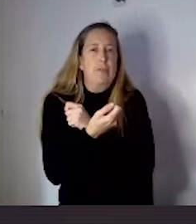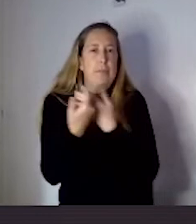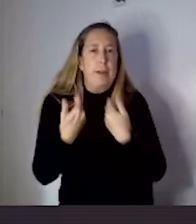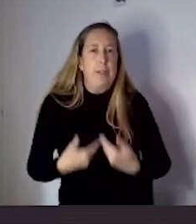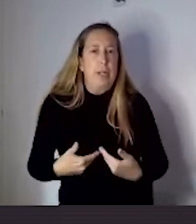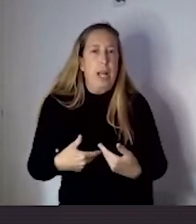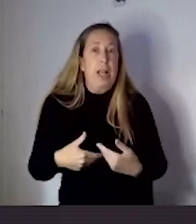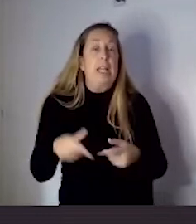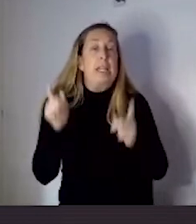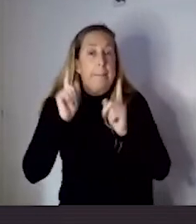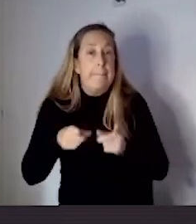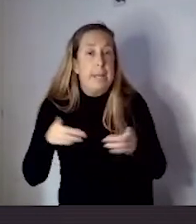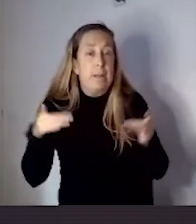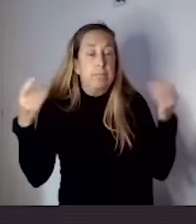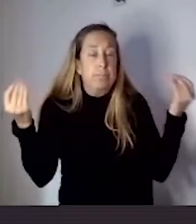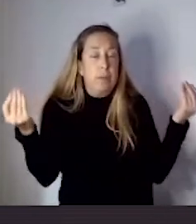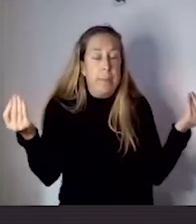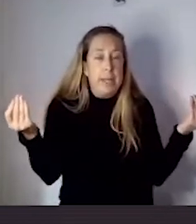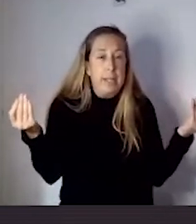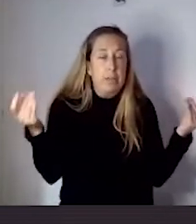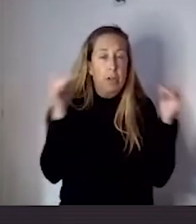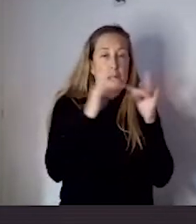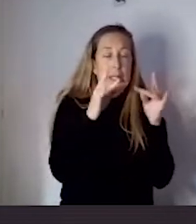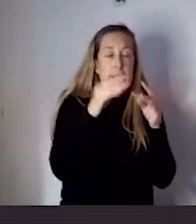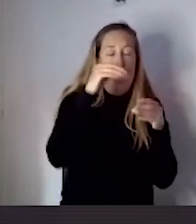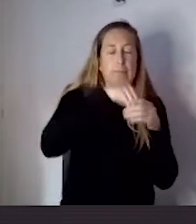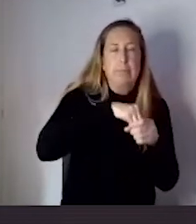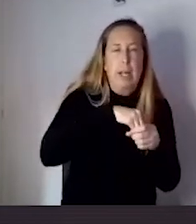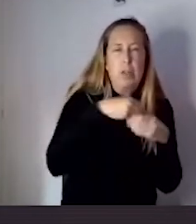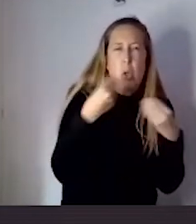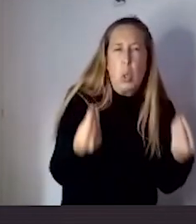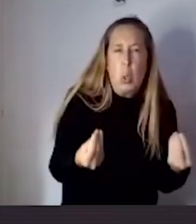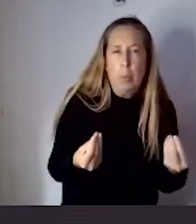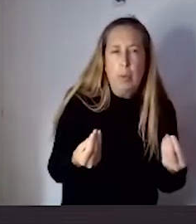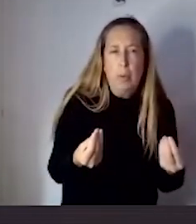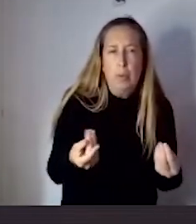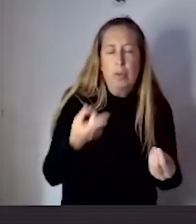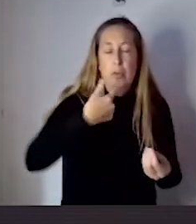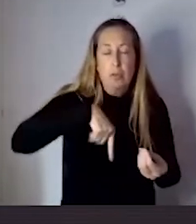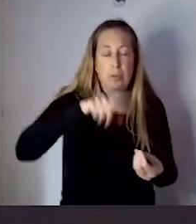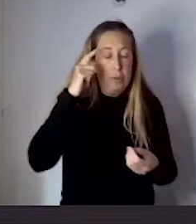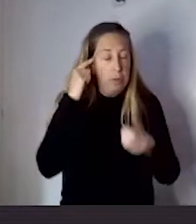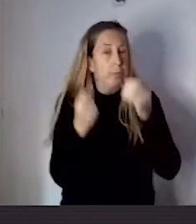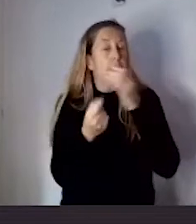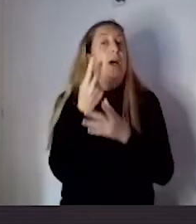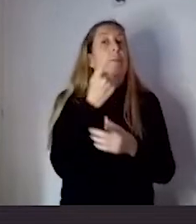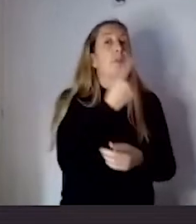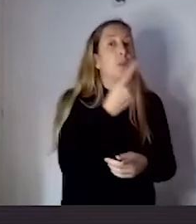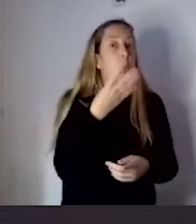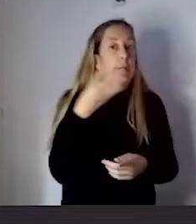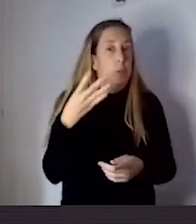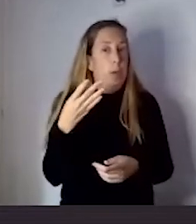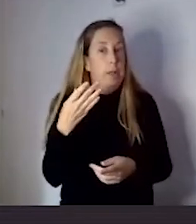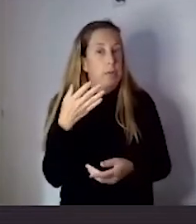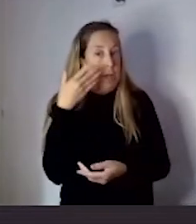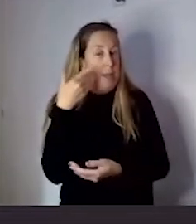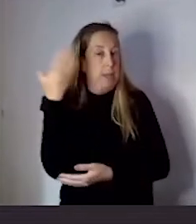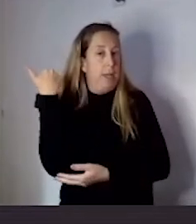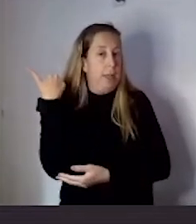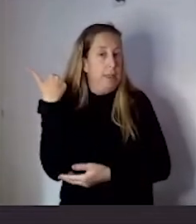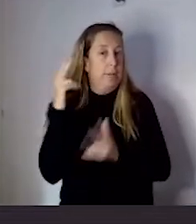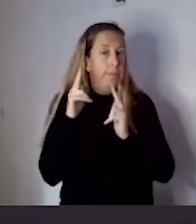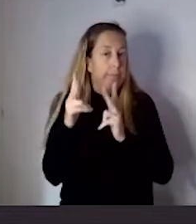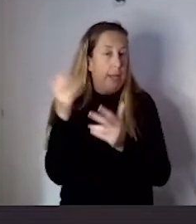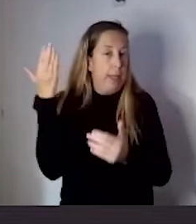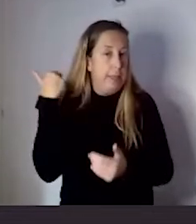no solamente nosotros creamos esos 144 en estrés que les mencioné a través de esos entes le